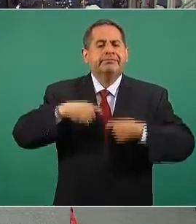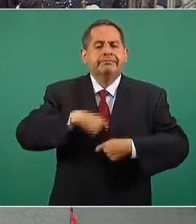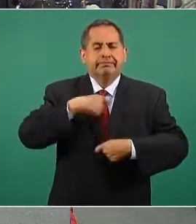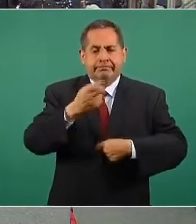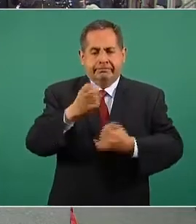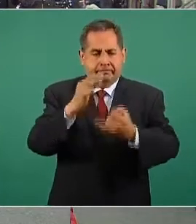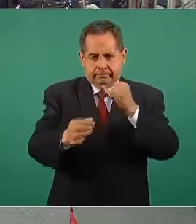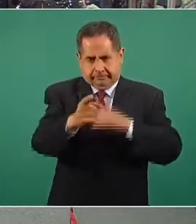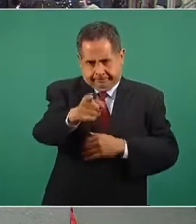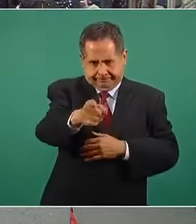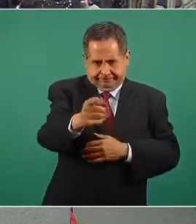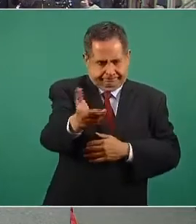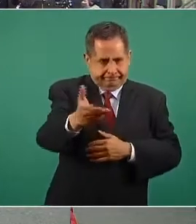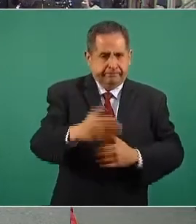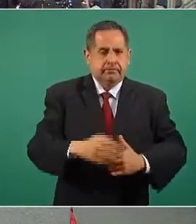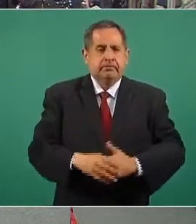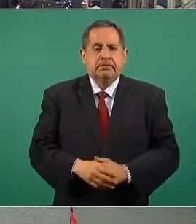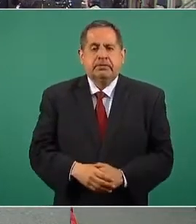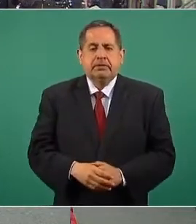Sí, tú, por favor. Okay.